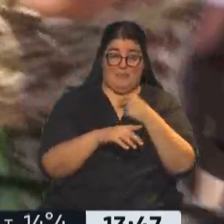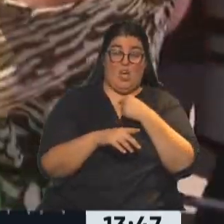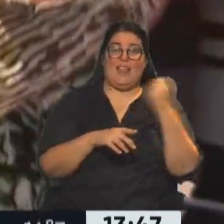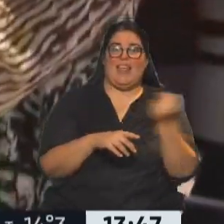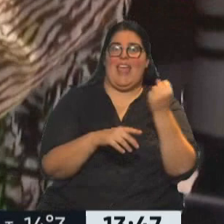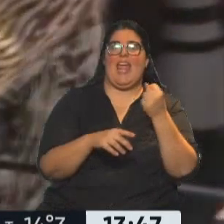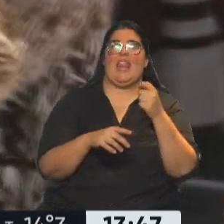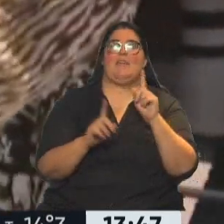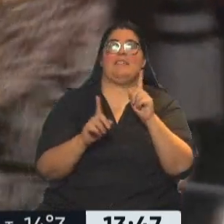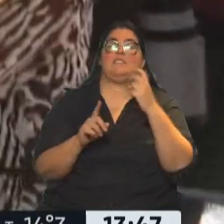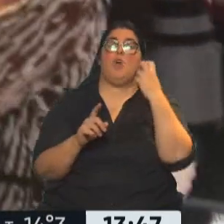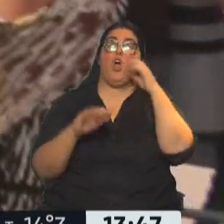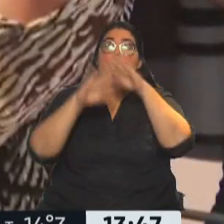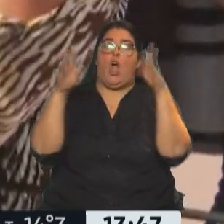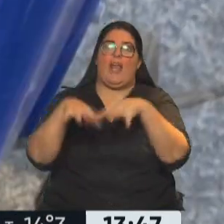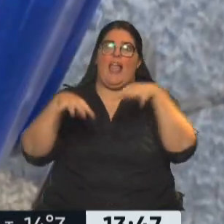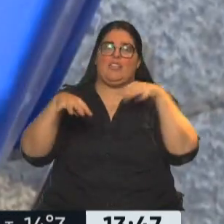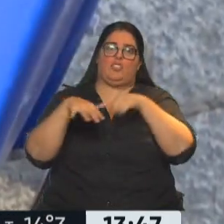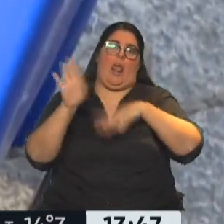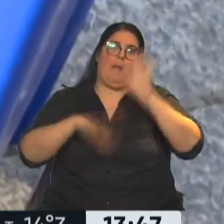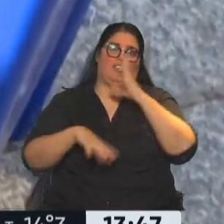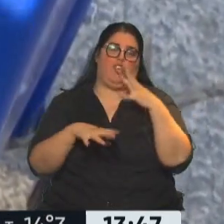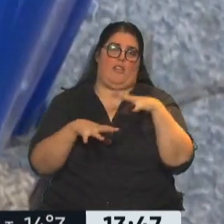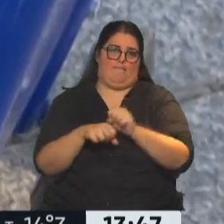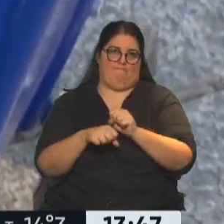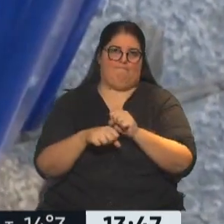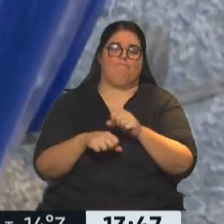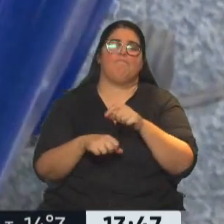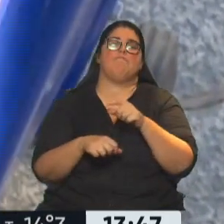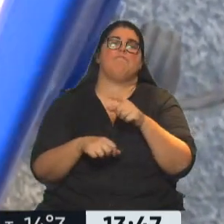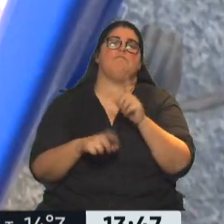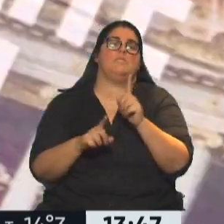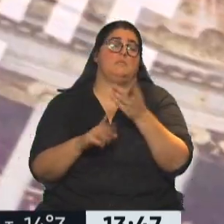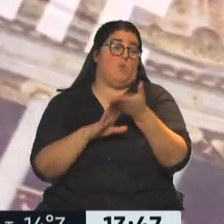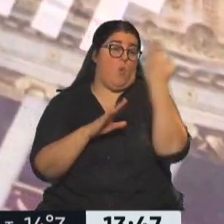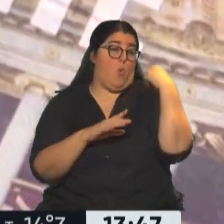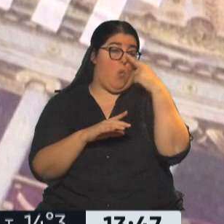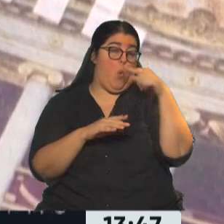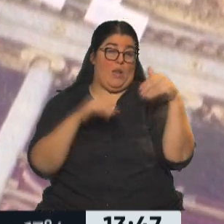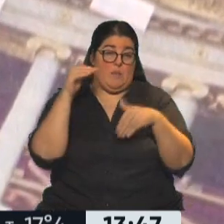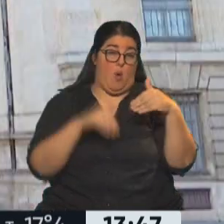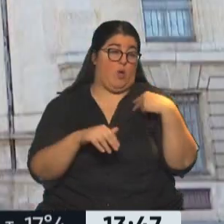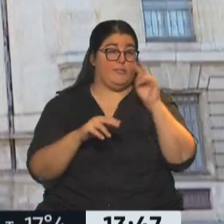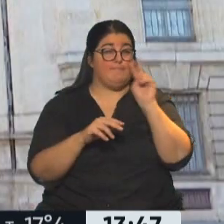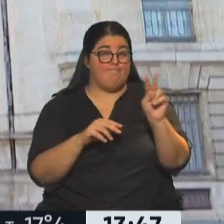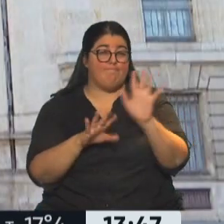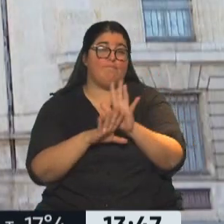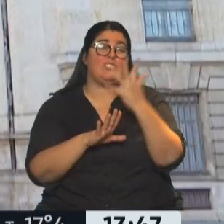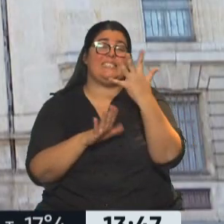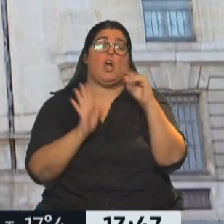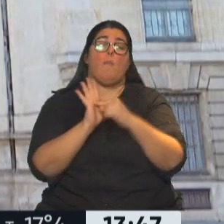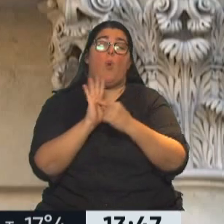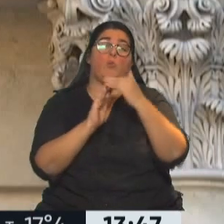mayor parte de los escaños en la nueva Asamblea Nacional, aunque a la luz del último escrutinio perdió más de 5 puntos respecto a